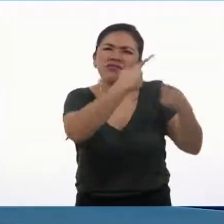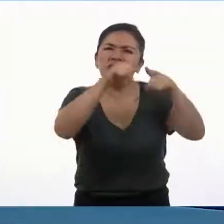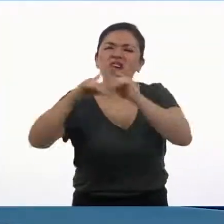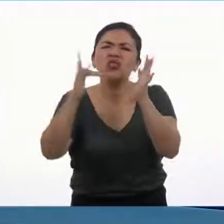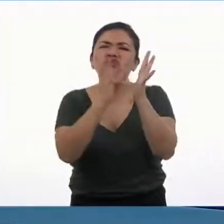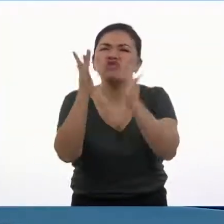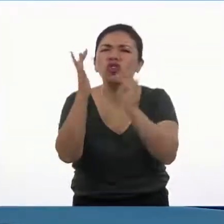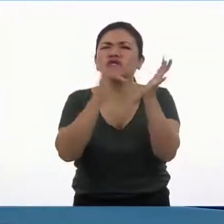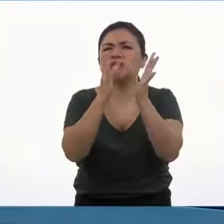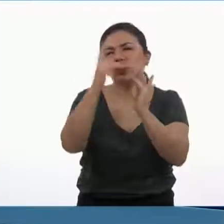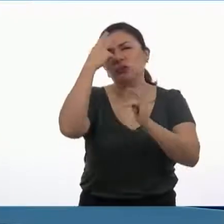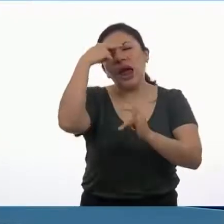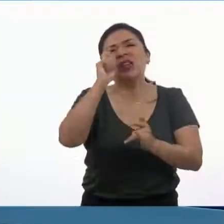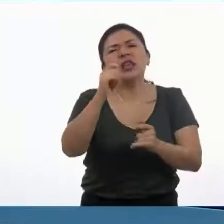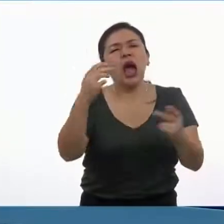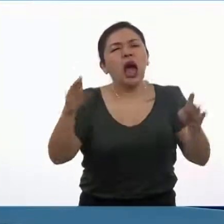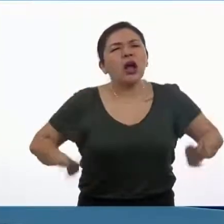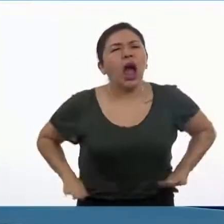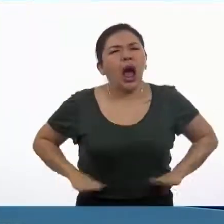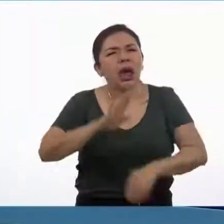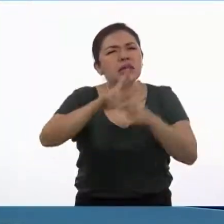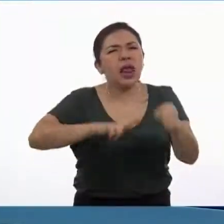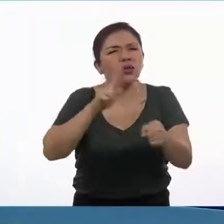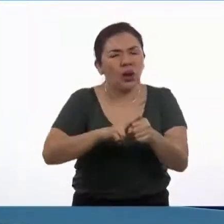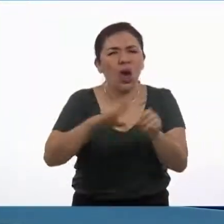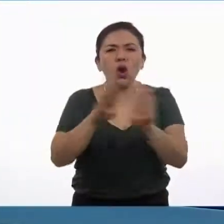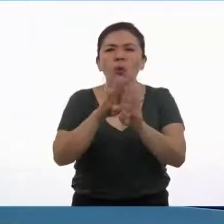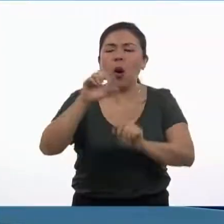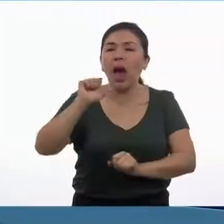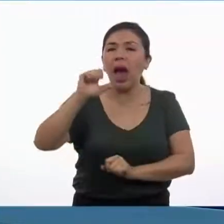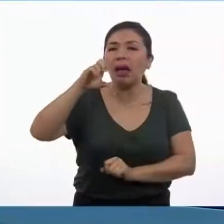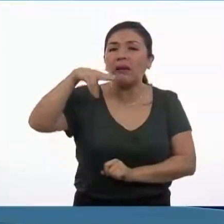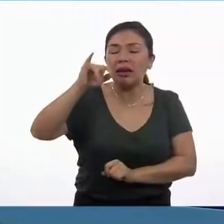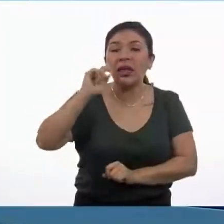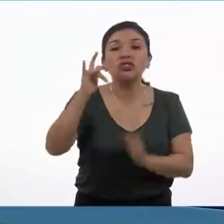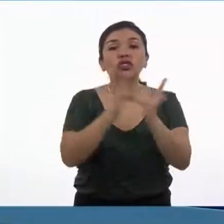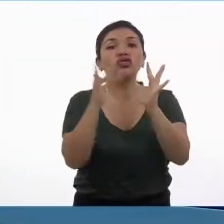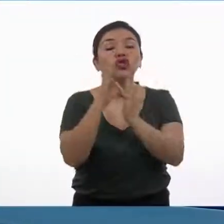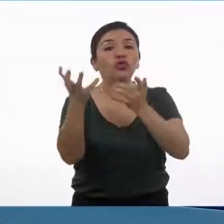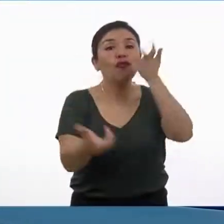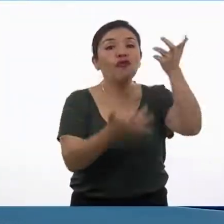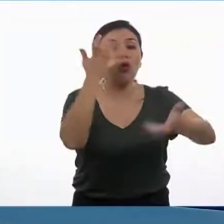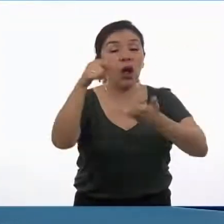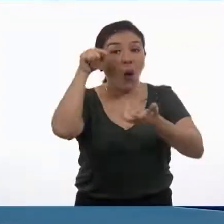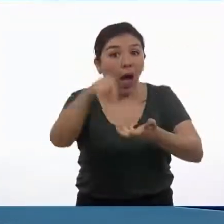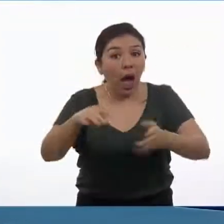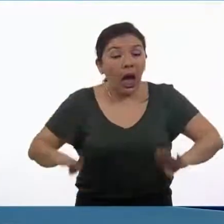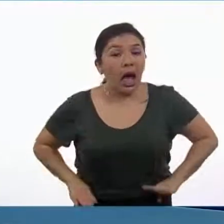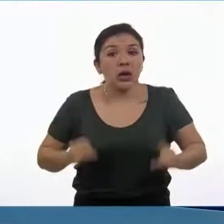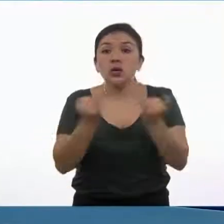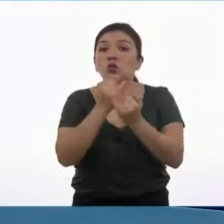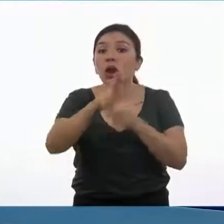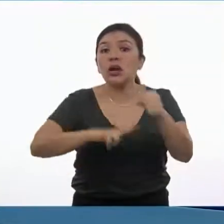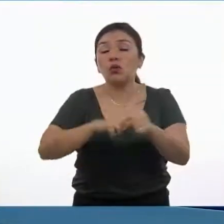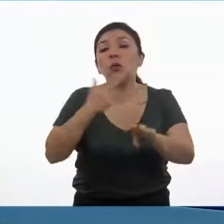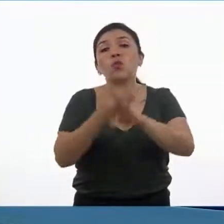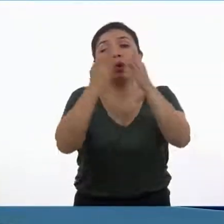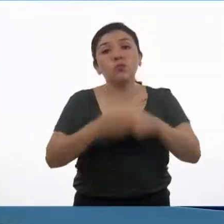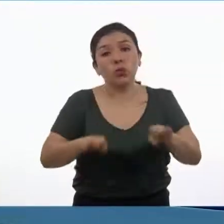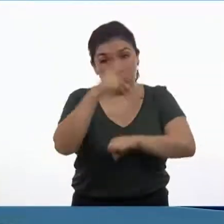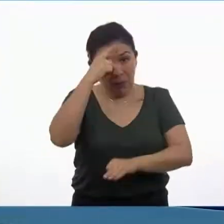cada fenómeno y elemento natural, como Agni, dios del fuego, que también era un elemento natural importante para